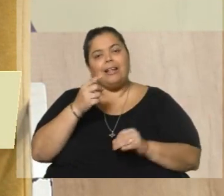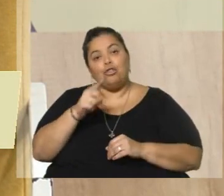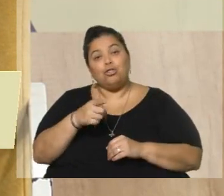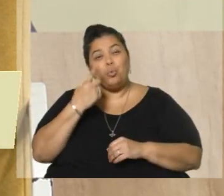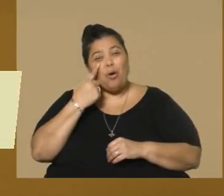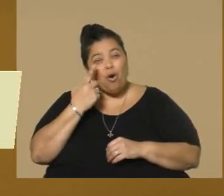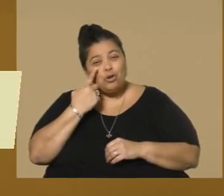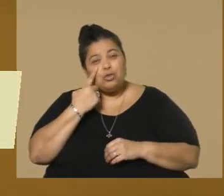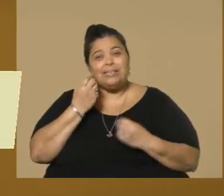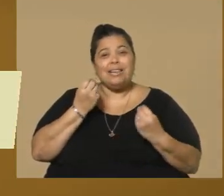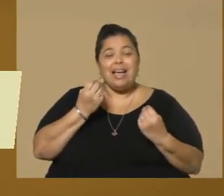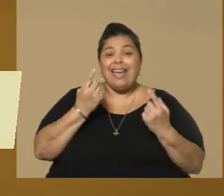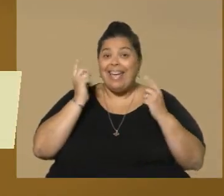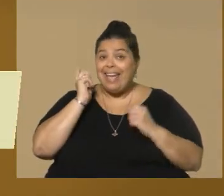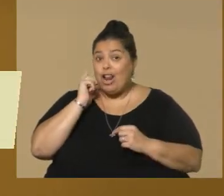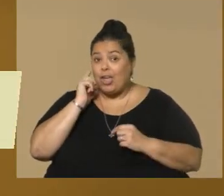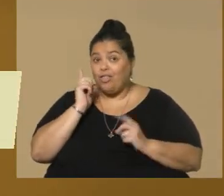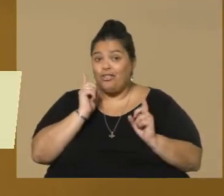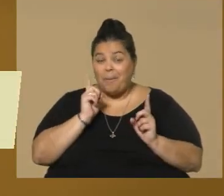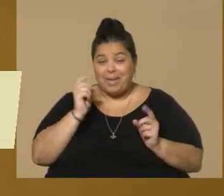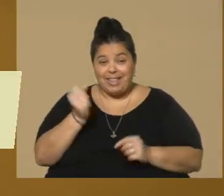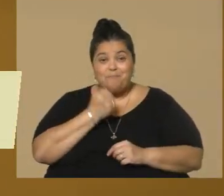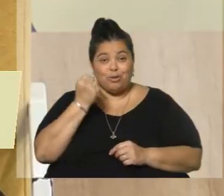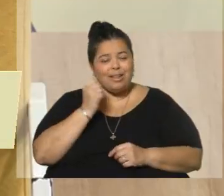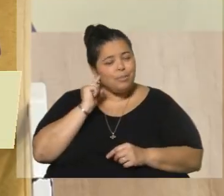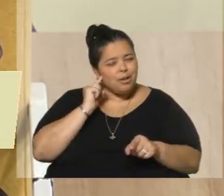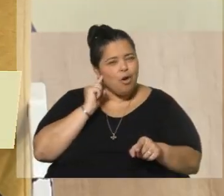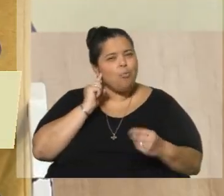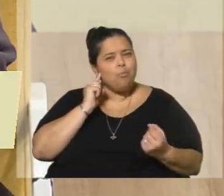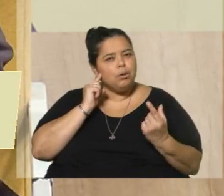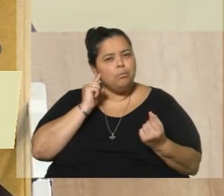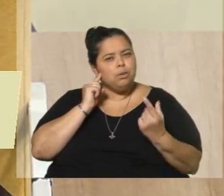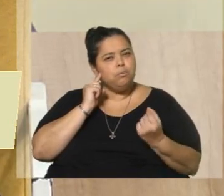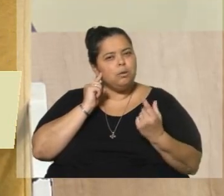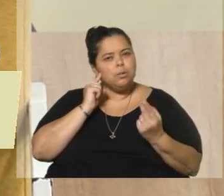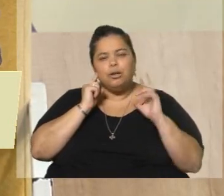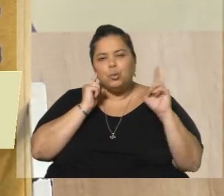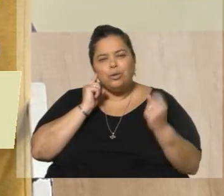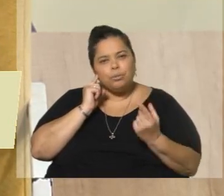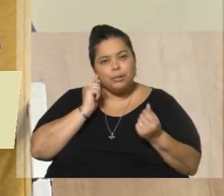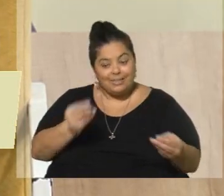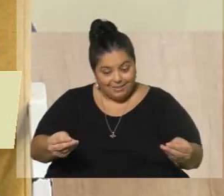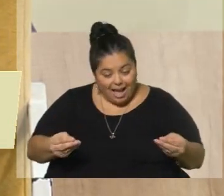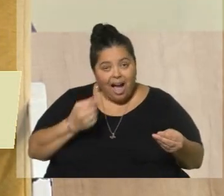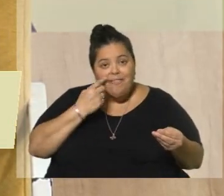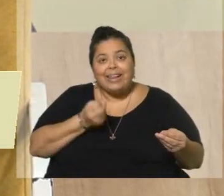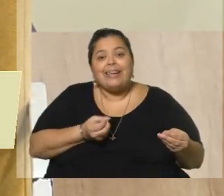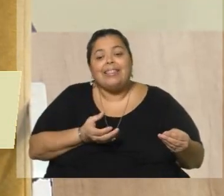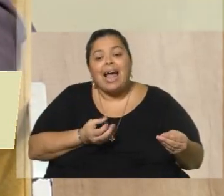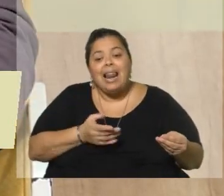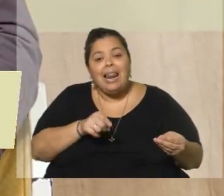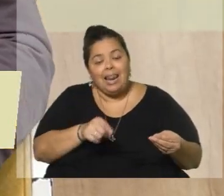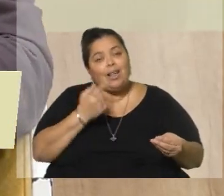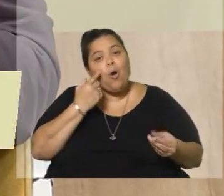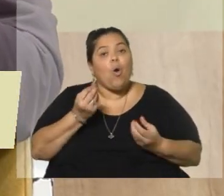su porque ayer el oído eran sí un sentido fundamental la prueba constante sacar y ver como viene ver cómo viene porque